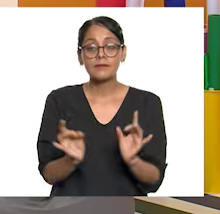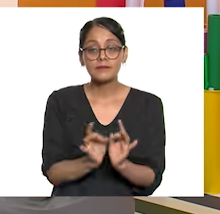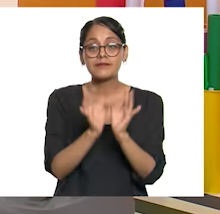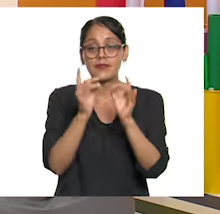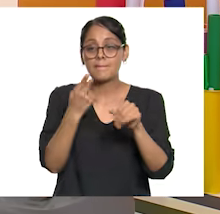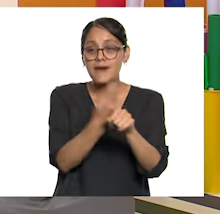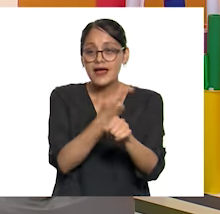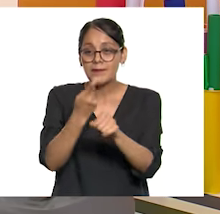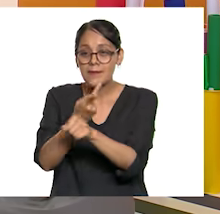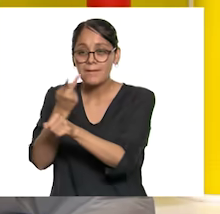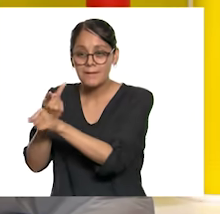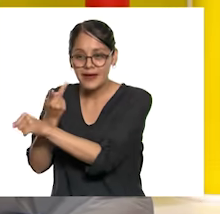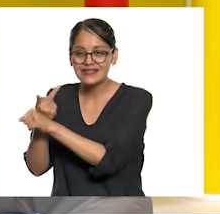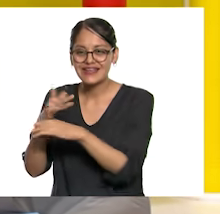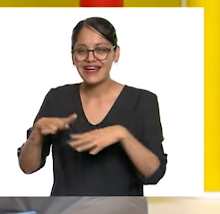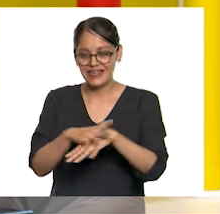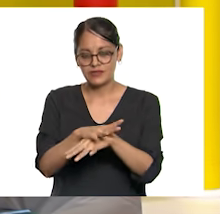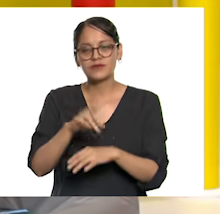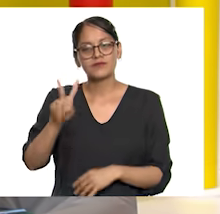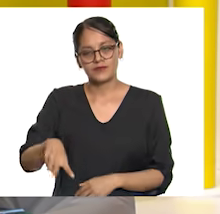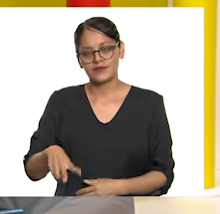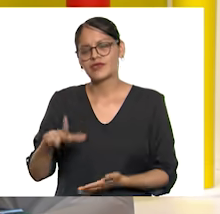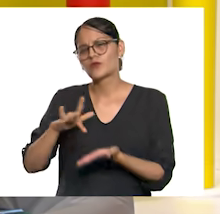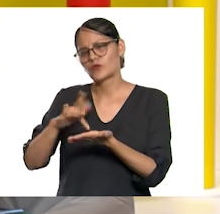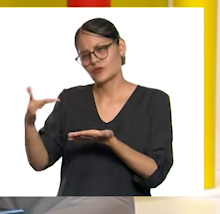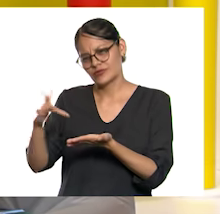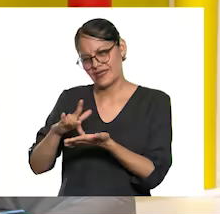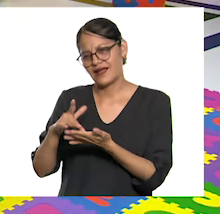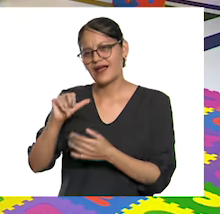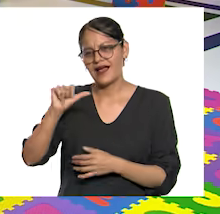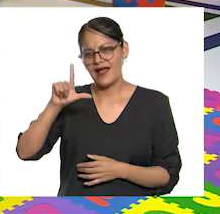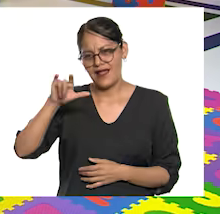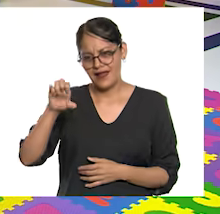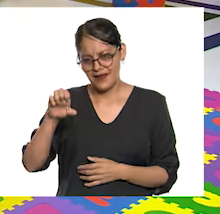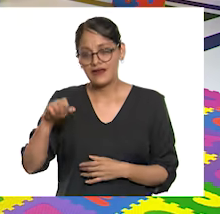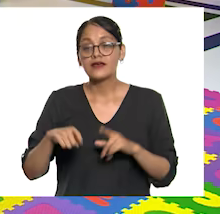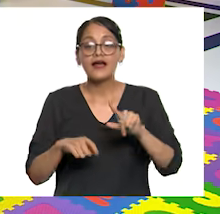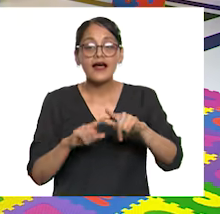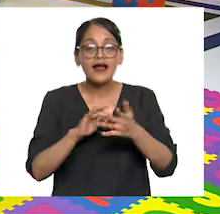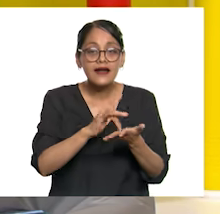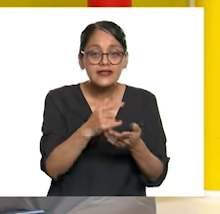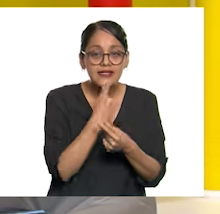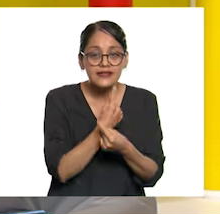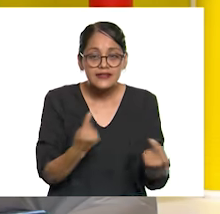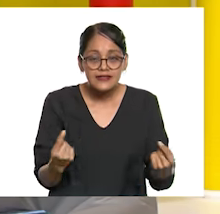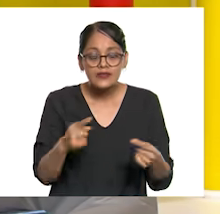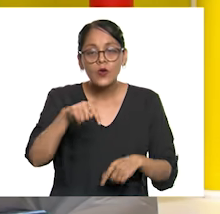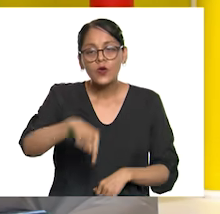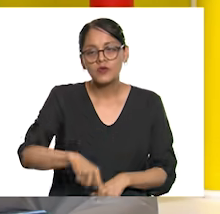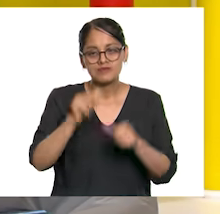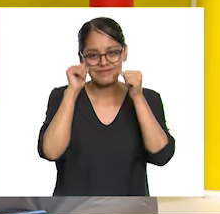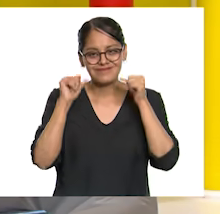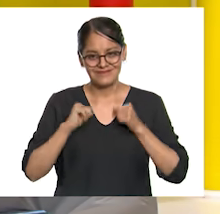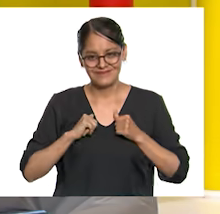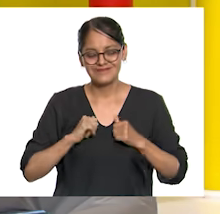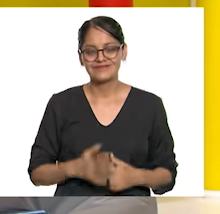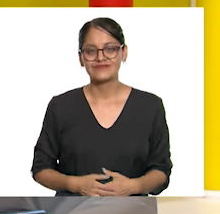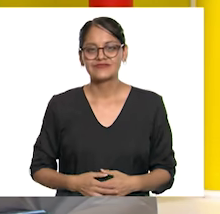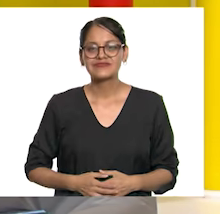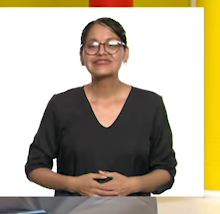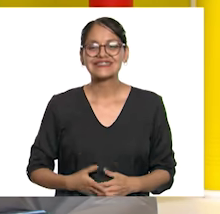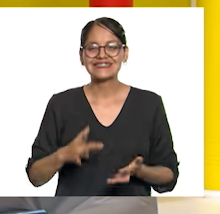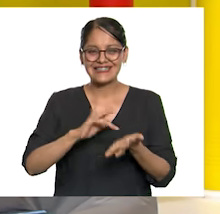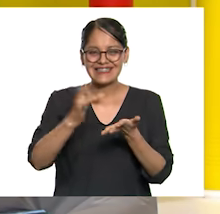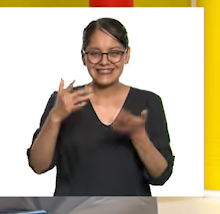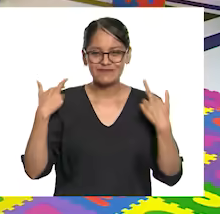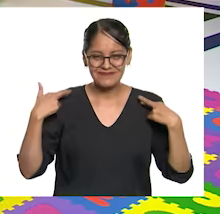constantemente? Así es. Pues muchas gracias, Ale, muchas gracias a los niños y a las niñas que hoy nos acompañaron. ¡Muchas